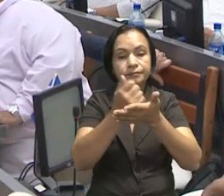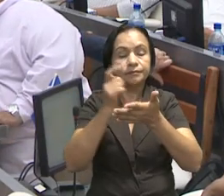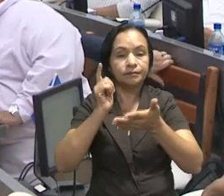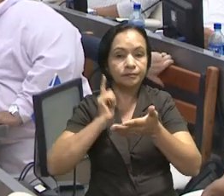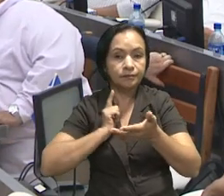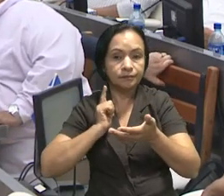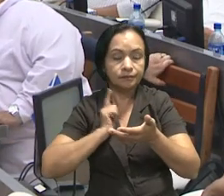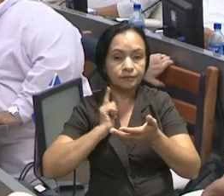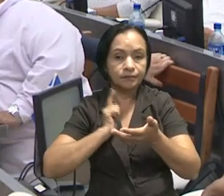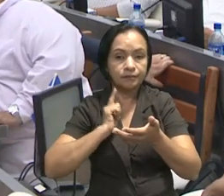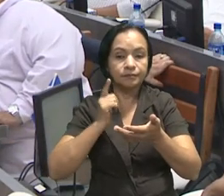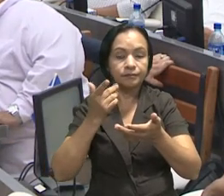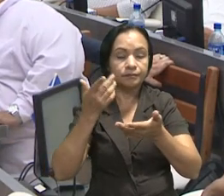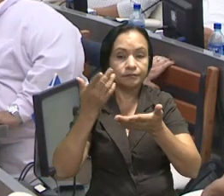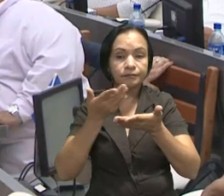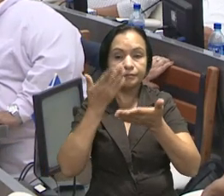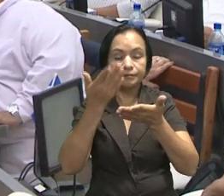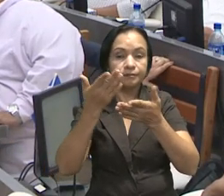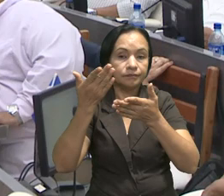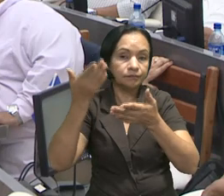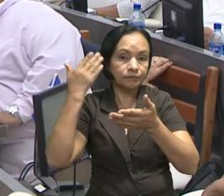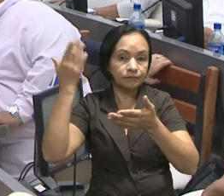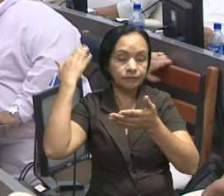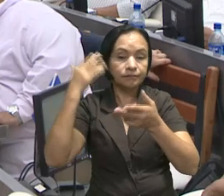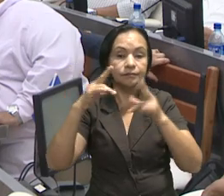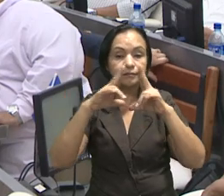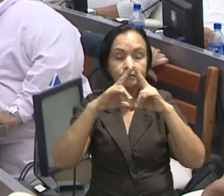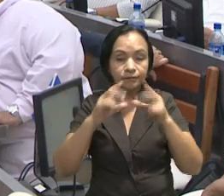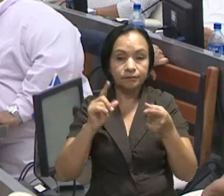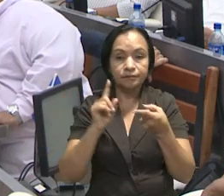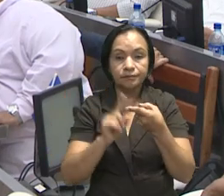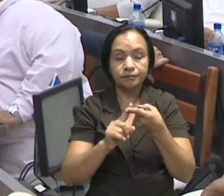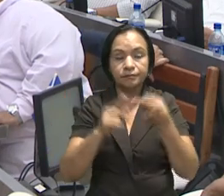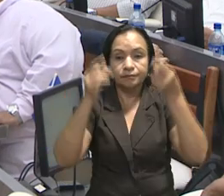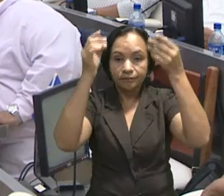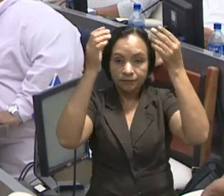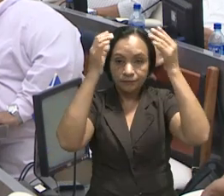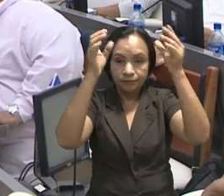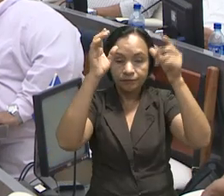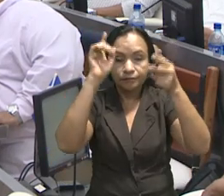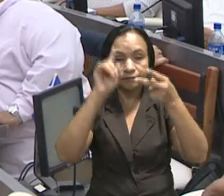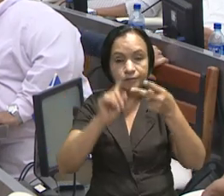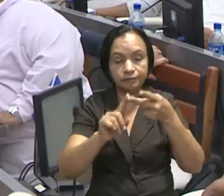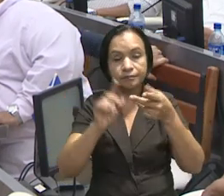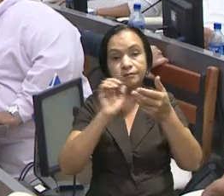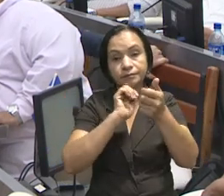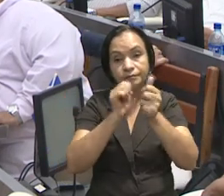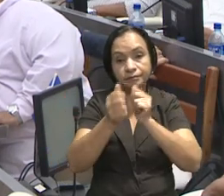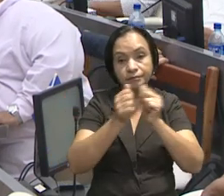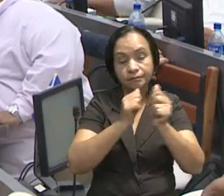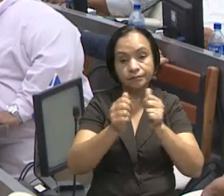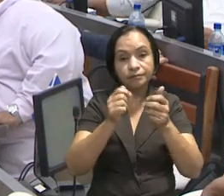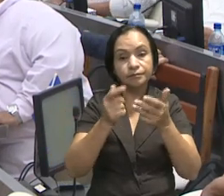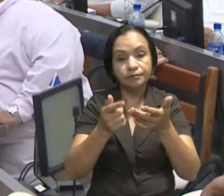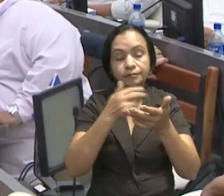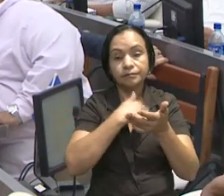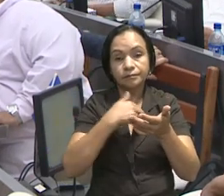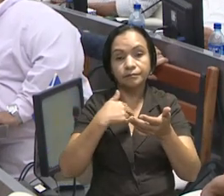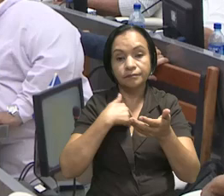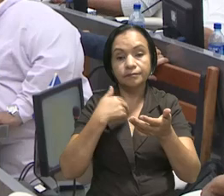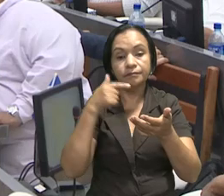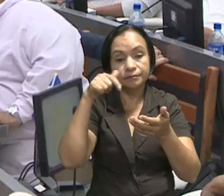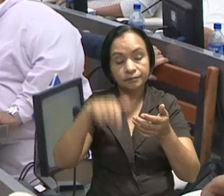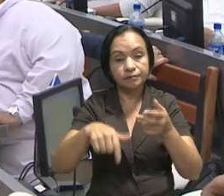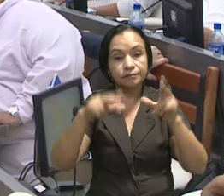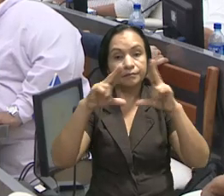tienen un legado histórico, ya sea aspectos culturales o aspectos deportivos que han hecho historia